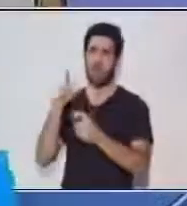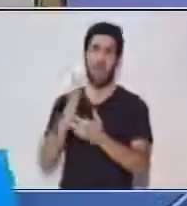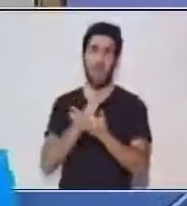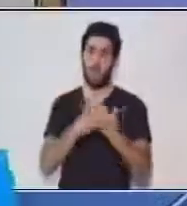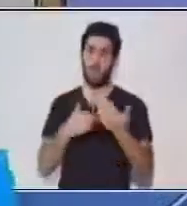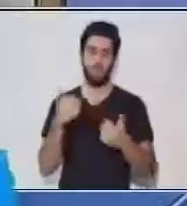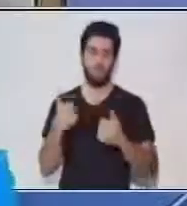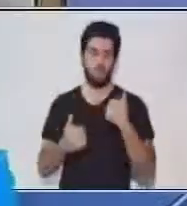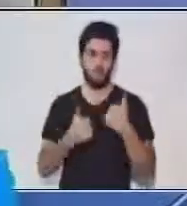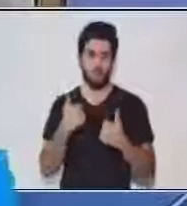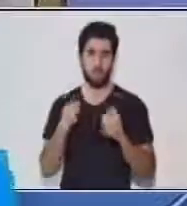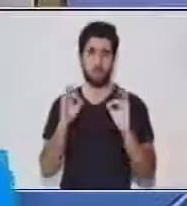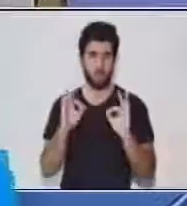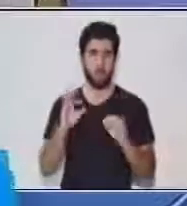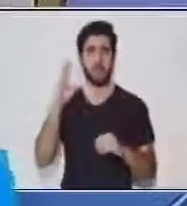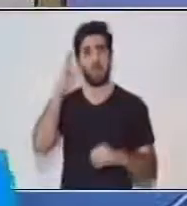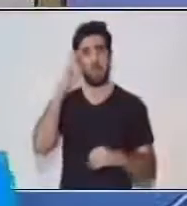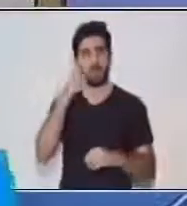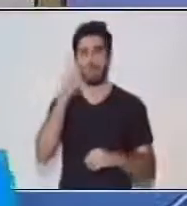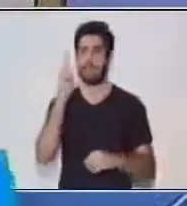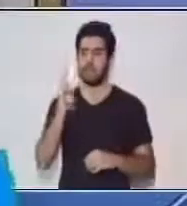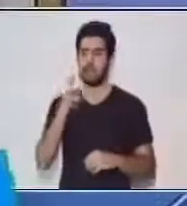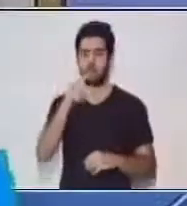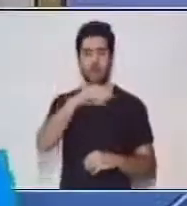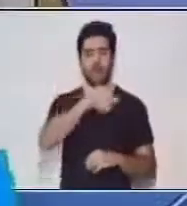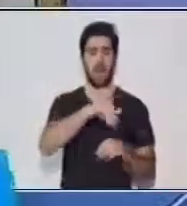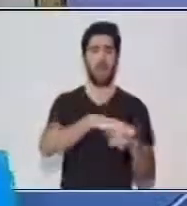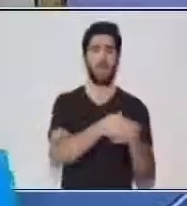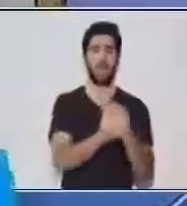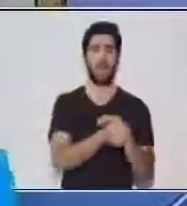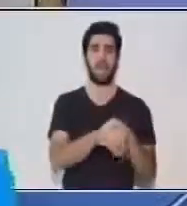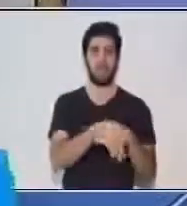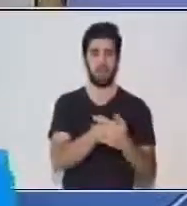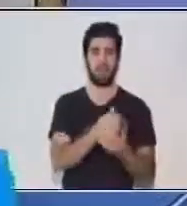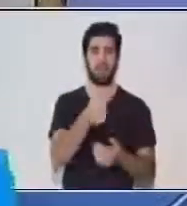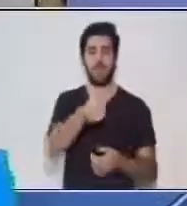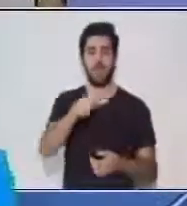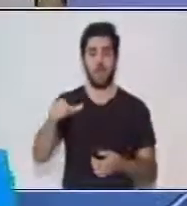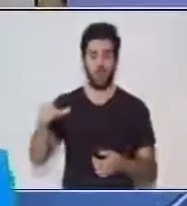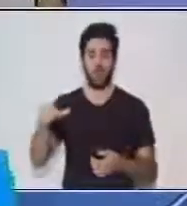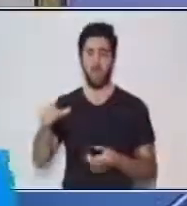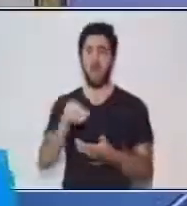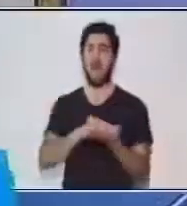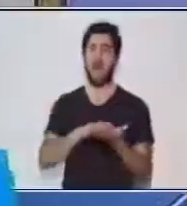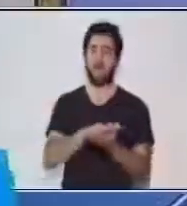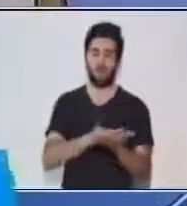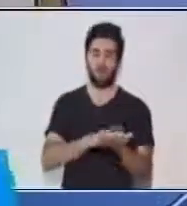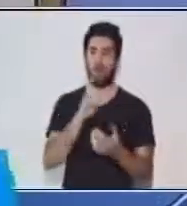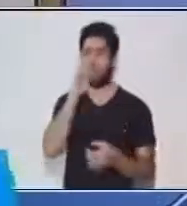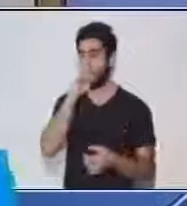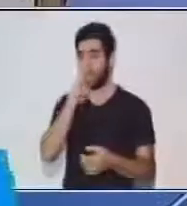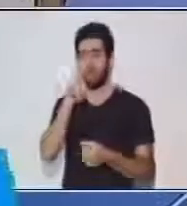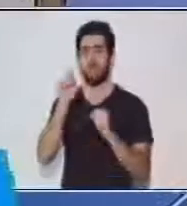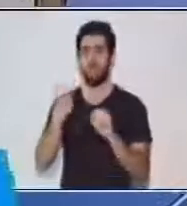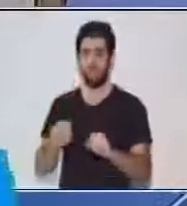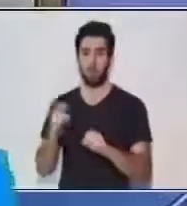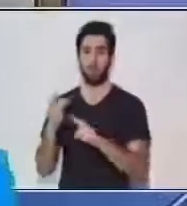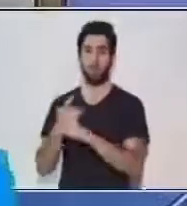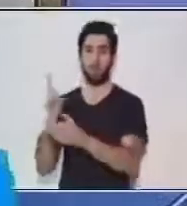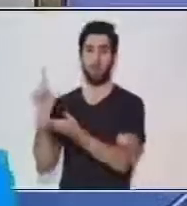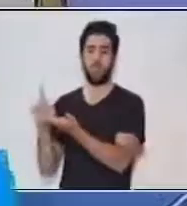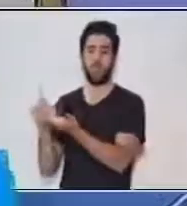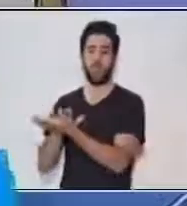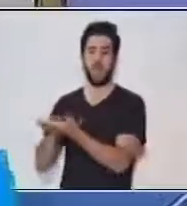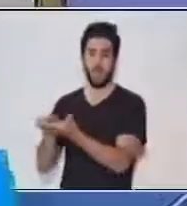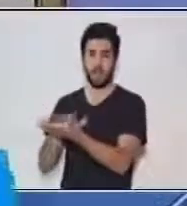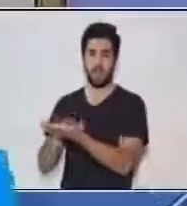duda. Recuerden, lávense sus manos constantemente con agua y jabón. Y si no tienen agua y jabón de manera inmediata,